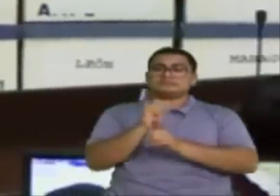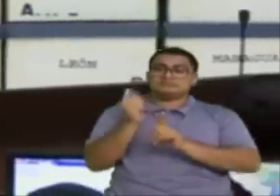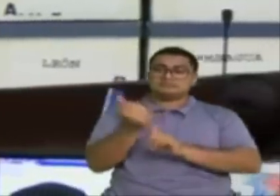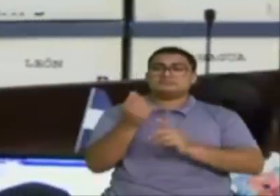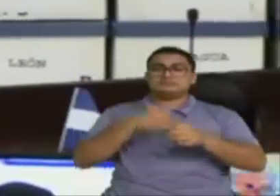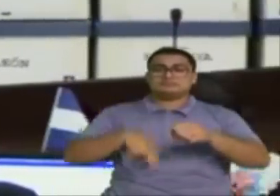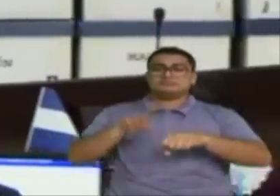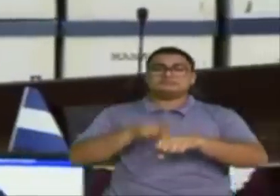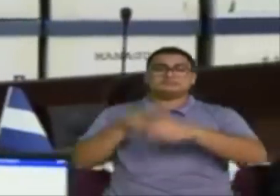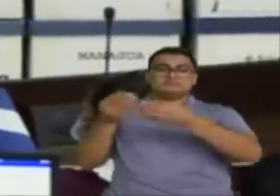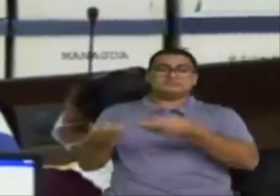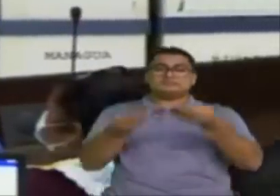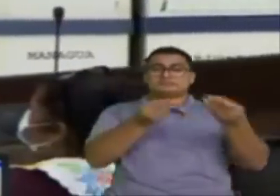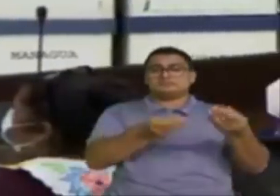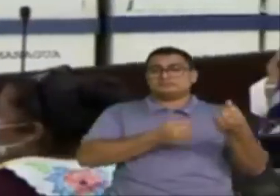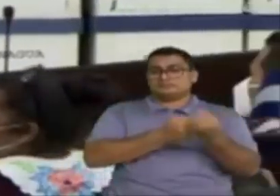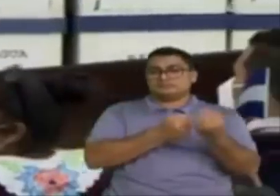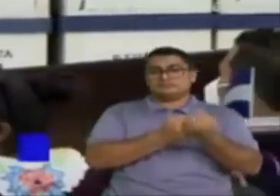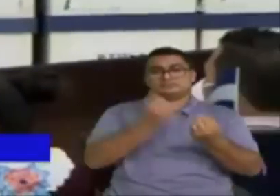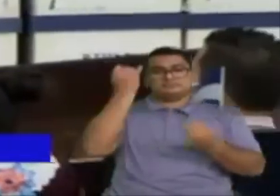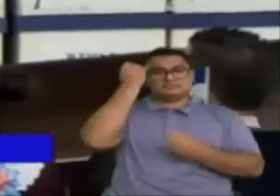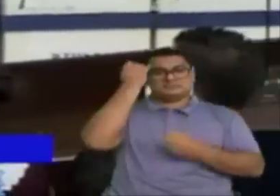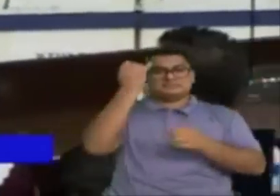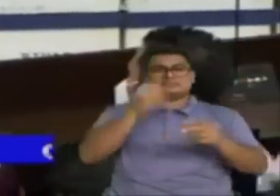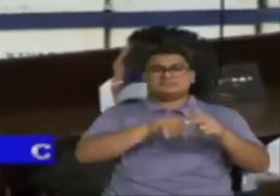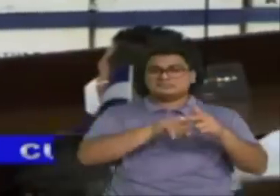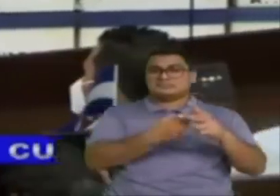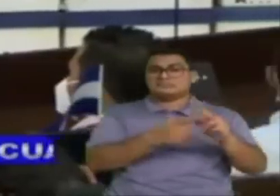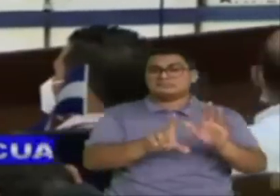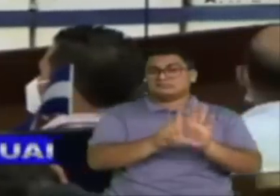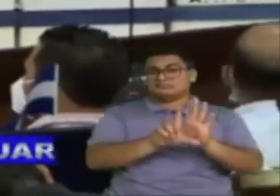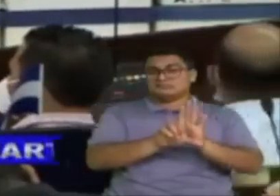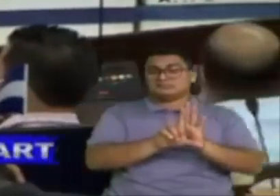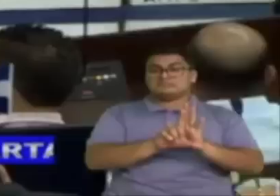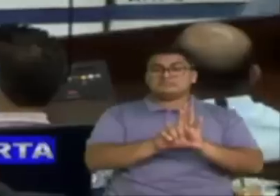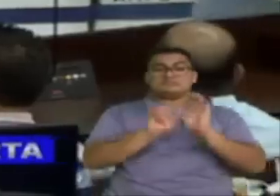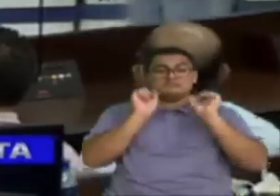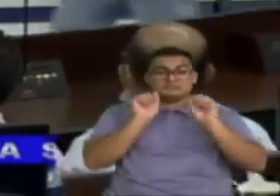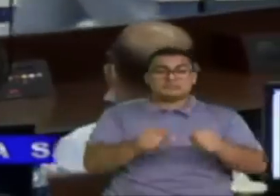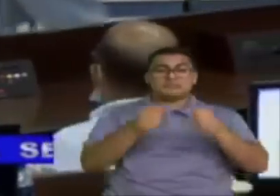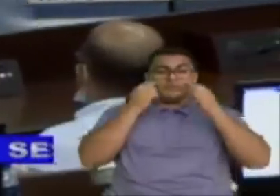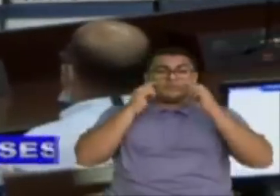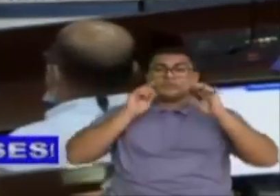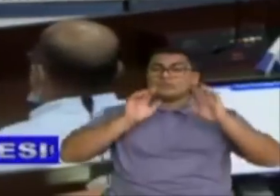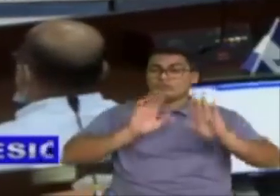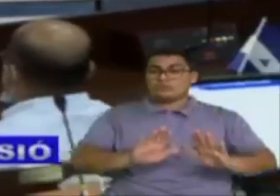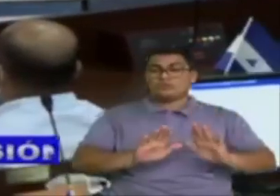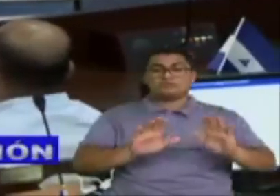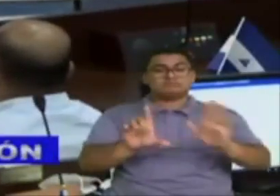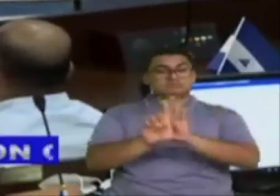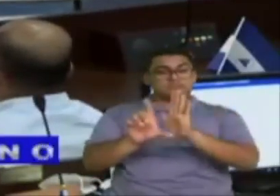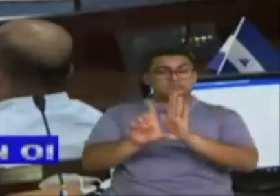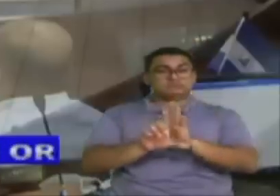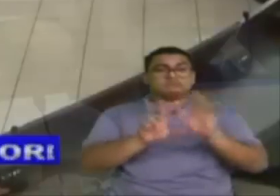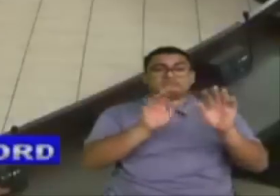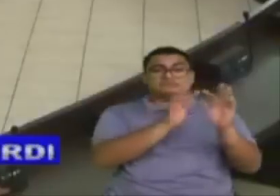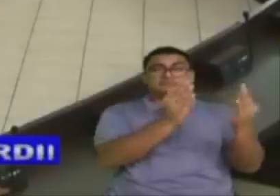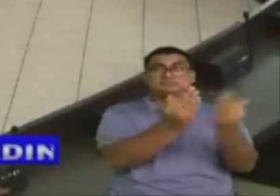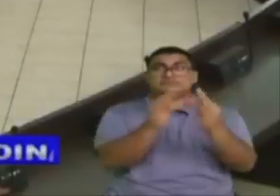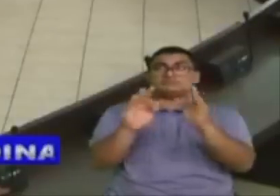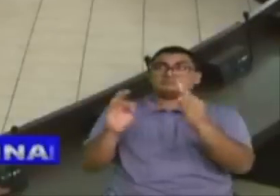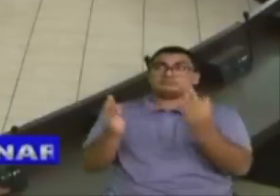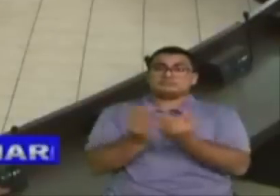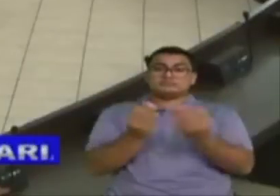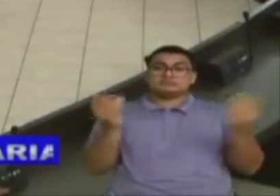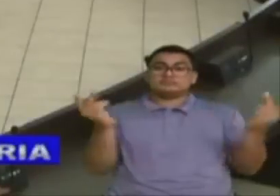de nicaragüenses que respaldan la ley de cadena perpetua. Sin embargo, ciudadanos y empleados públicos confirmaron a Confidencial